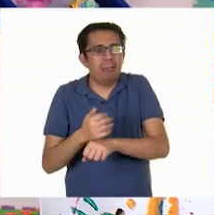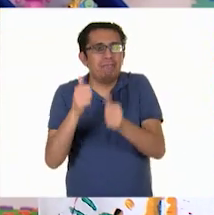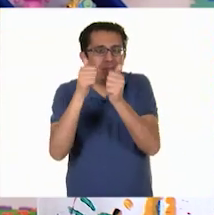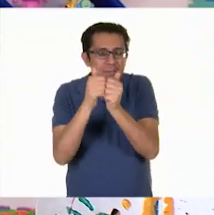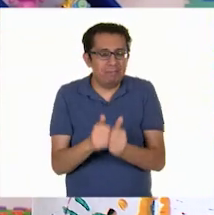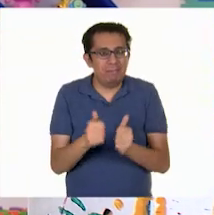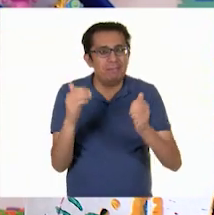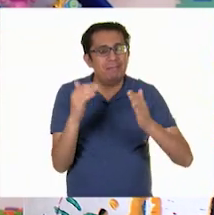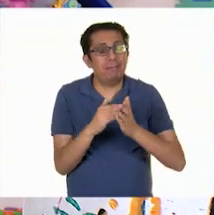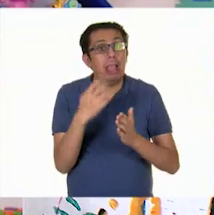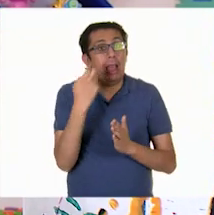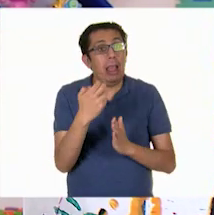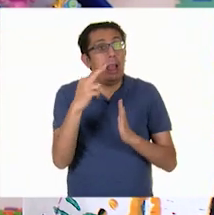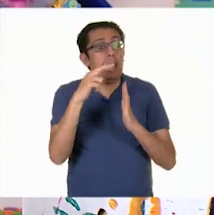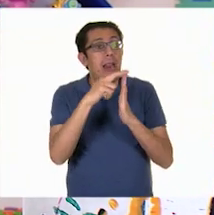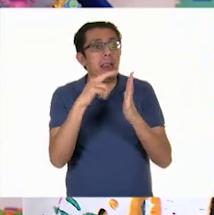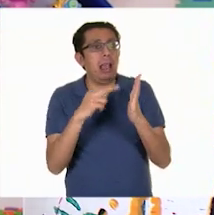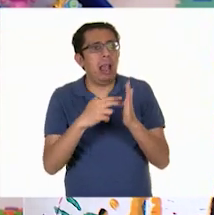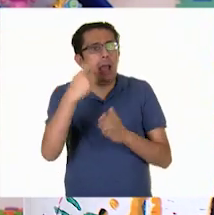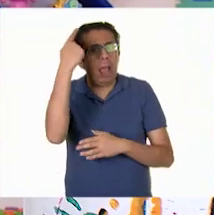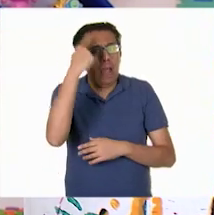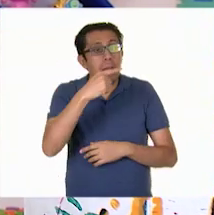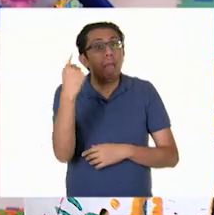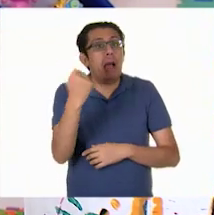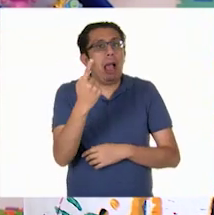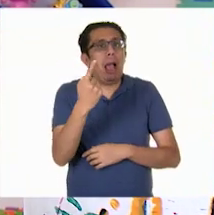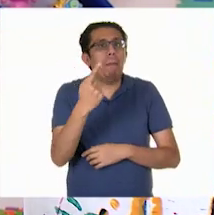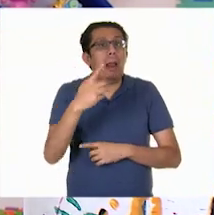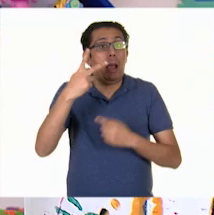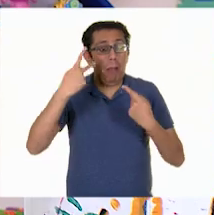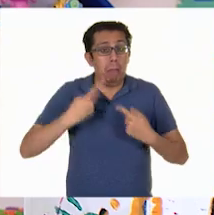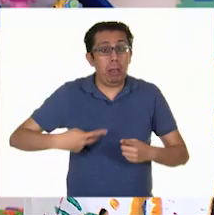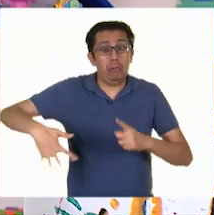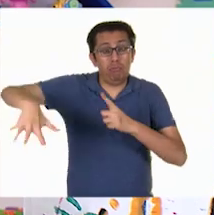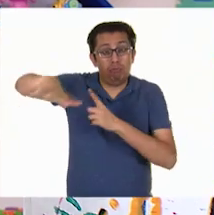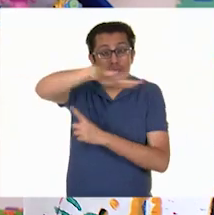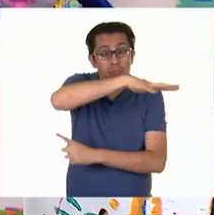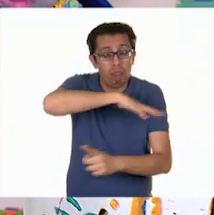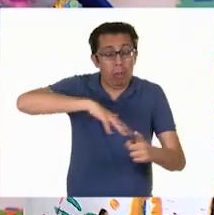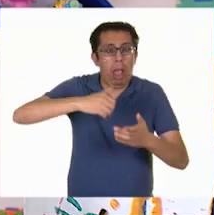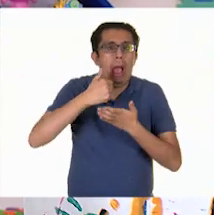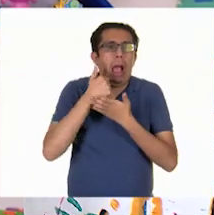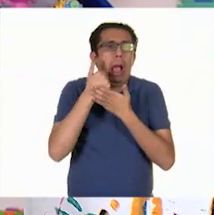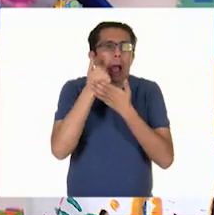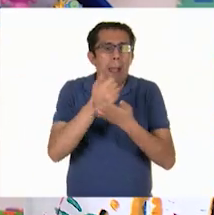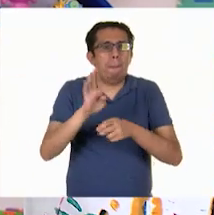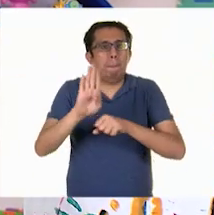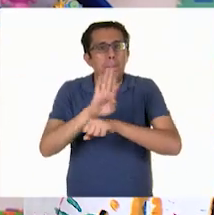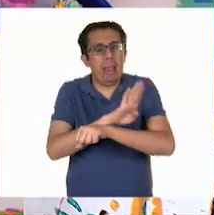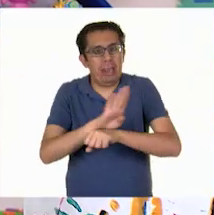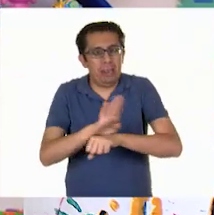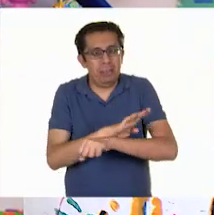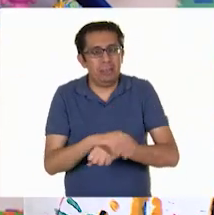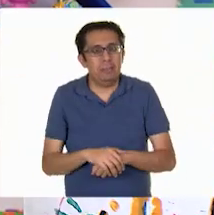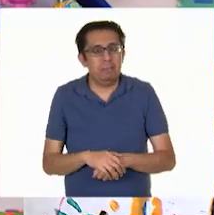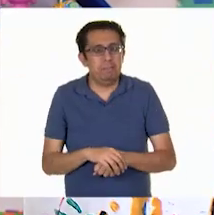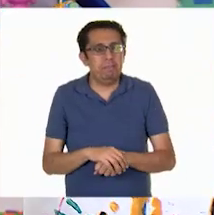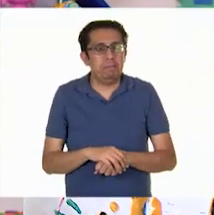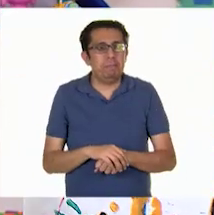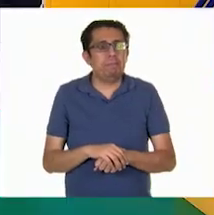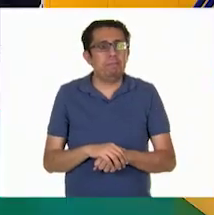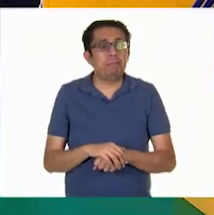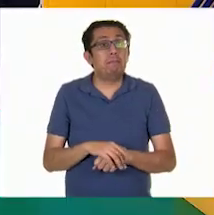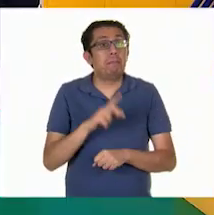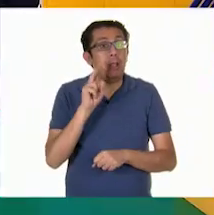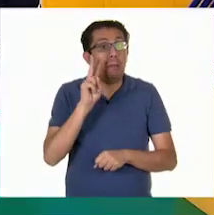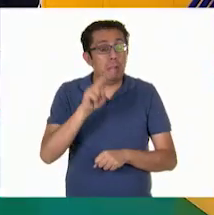Estas reglas se pusieron en beneficio de todas las personas, de todas las mexicanas y mexicanos. Y bueno, en